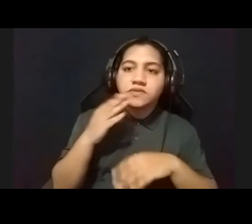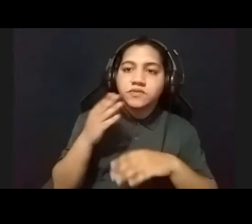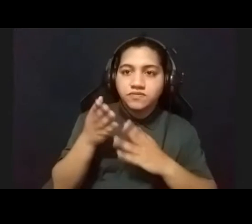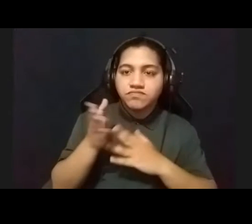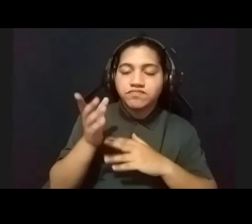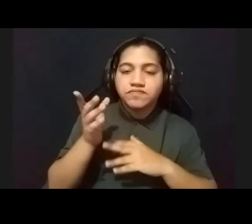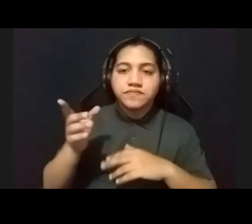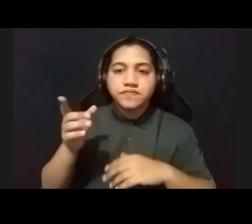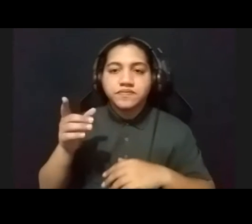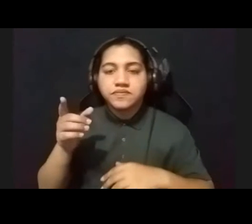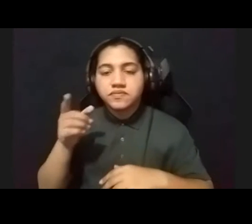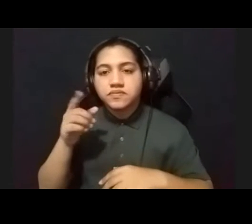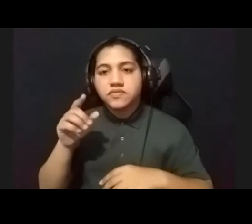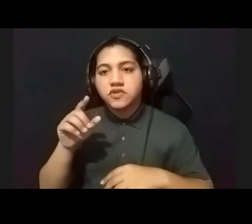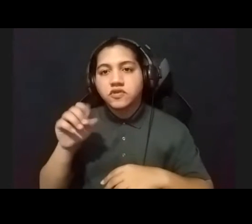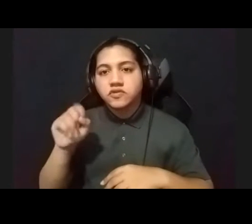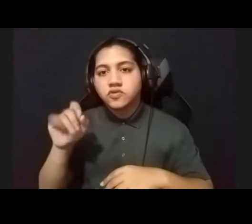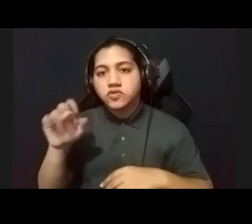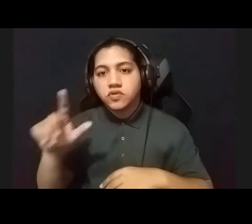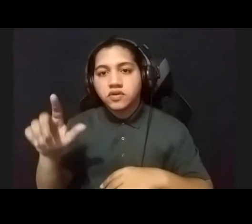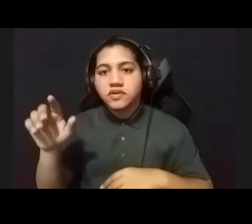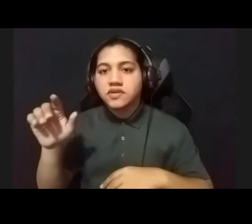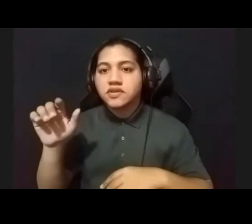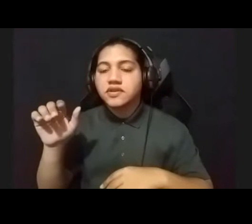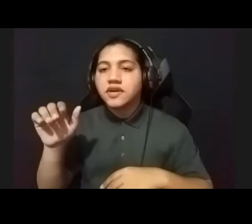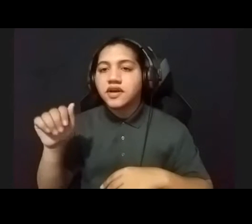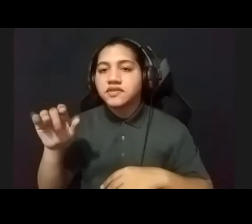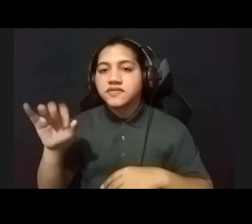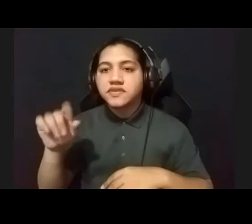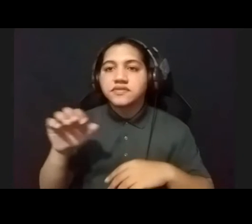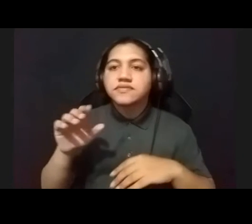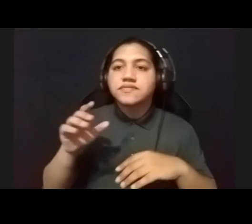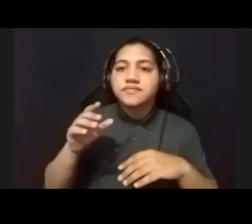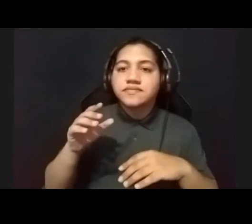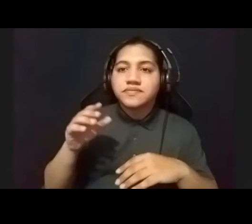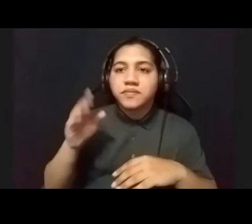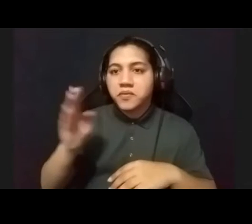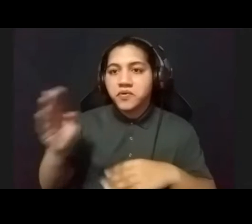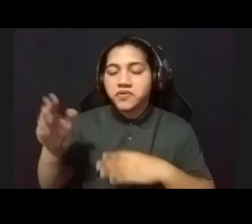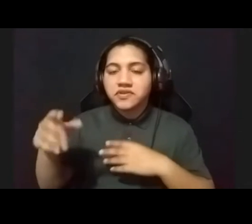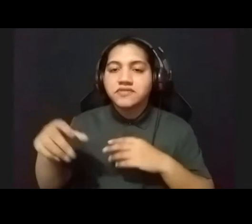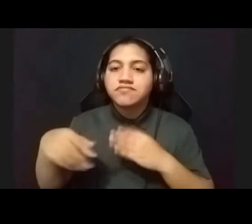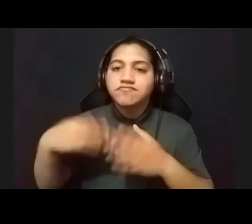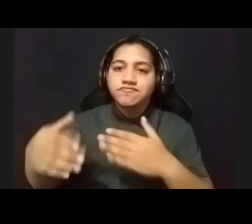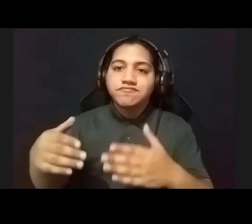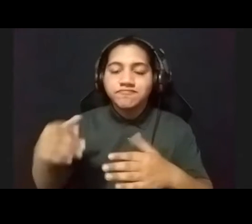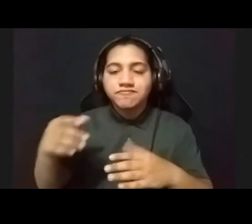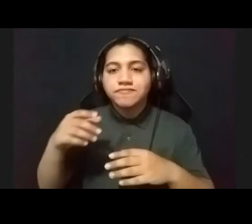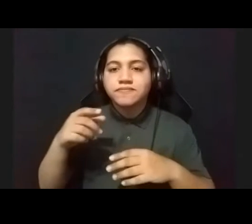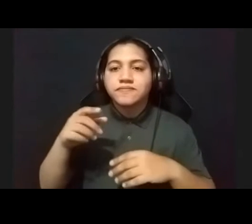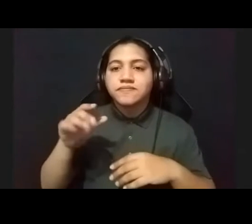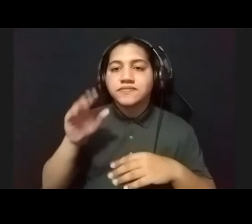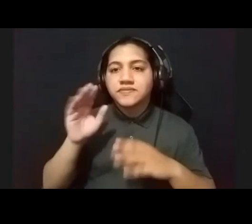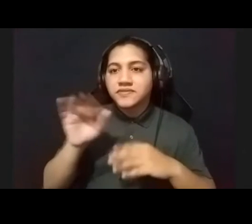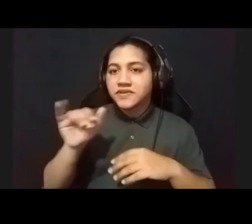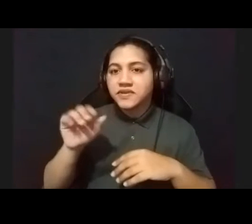Sol Acevedo, Solé, Biblioteca Rodante, le envía saludos. De igual manera, Alex Claudio y